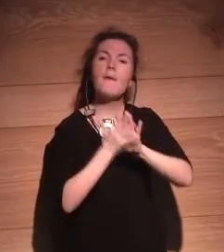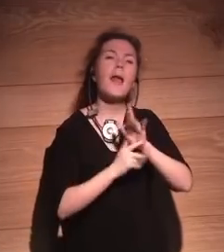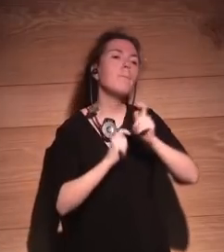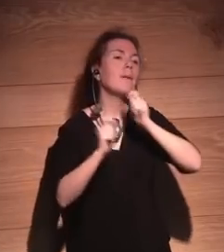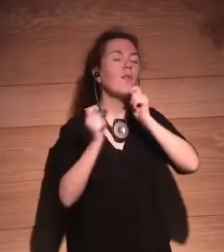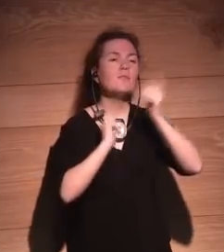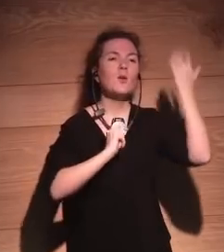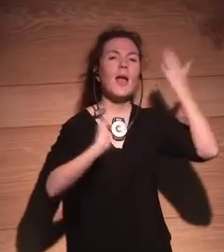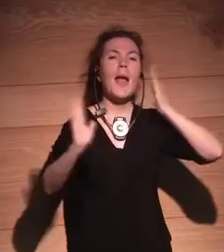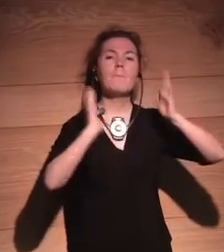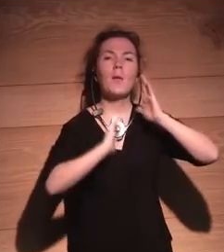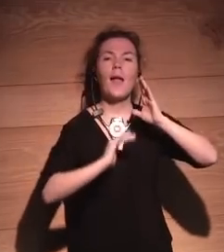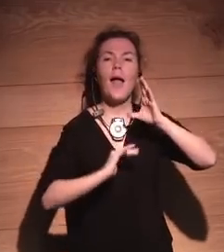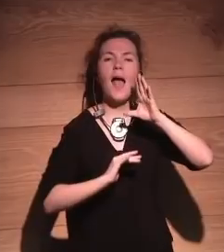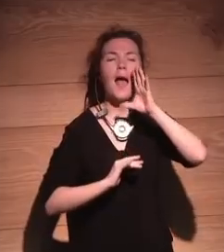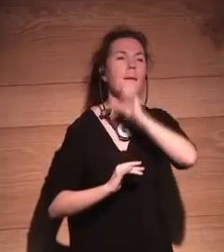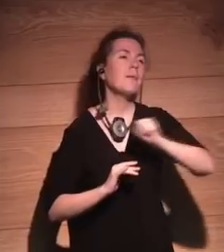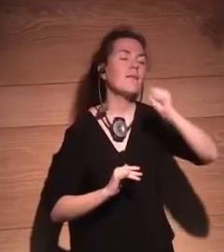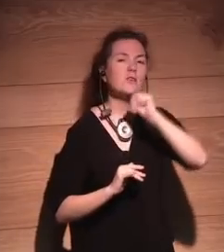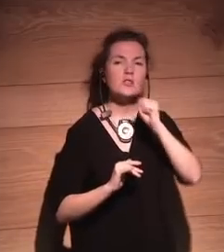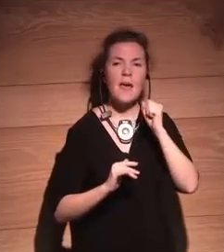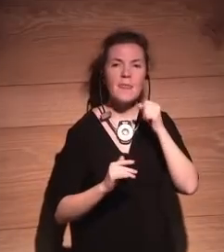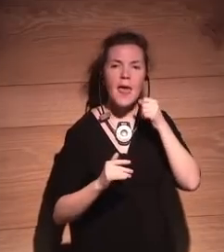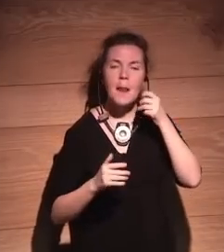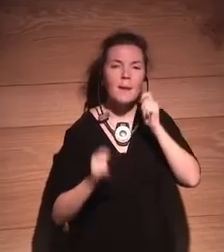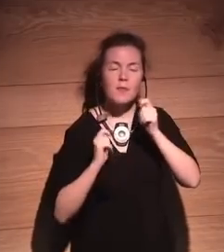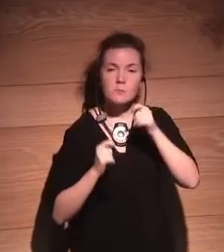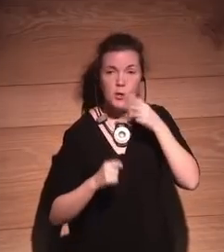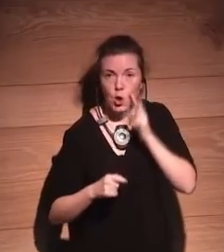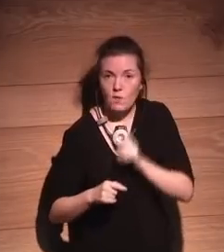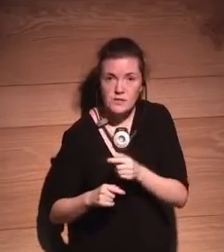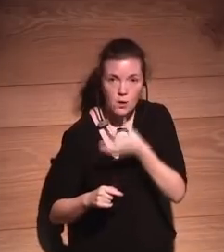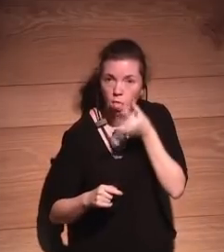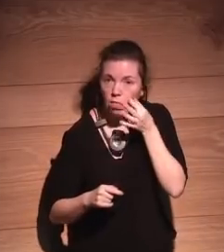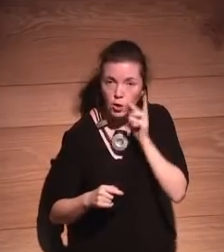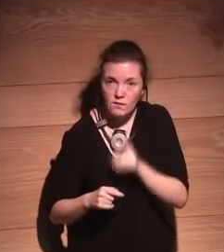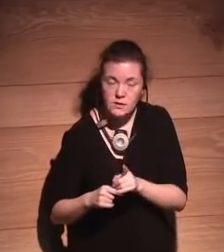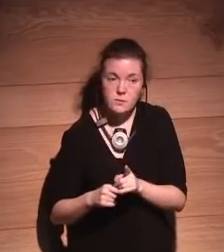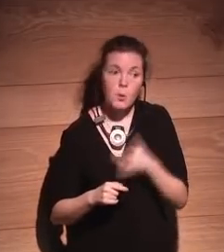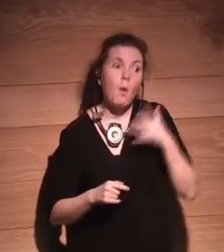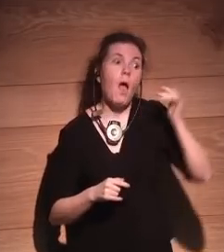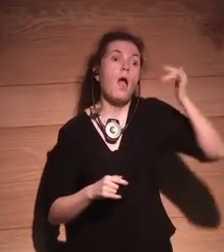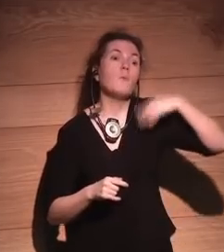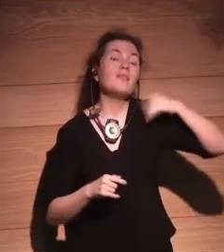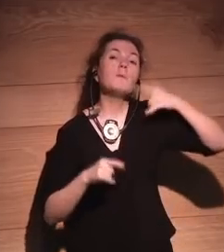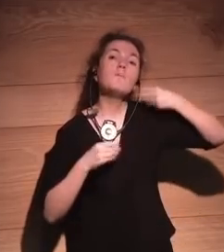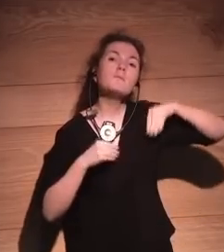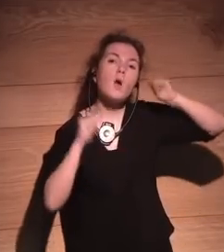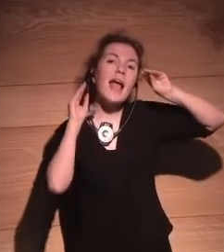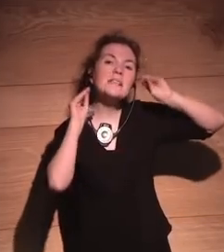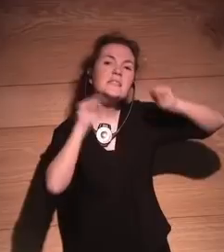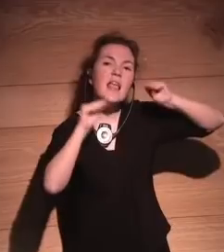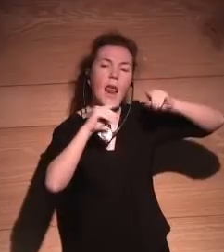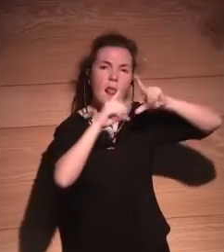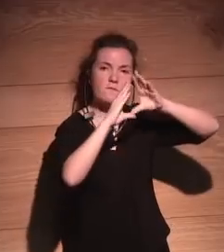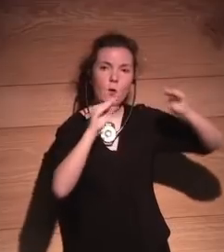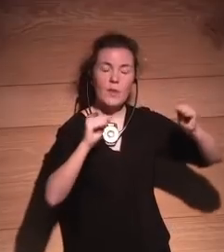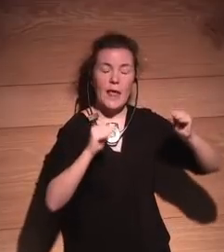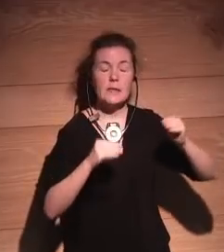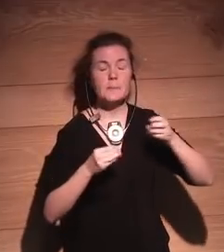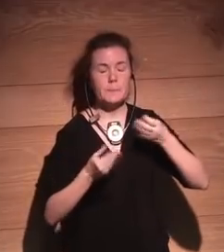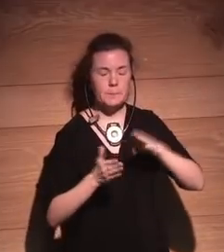periodismo, de esa época dorada del periodismo, yo no la vi, pero igual la hubo en algún sitio, y es lo que enseñan en las facultades también.